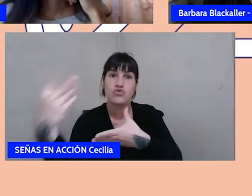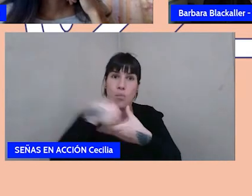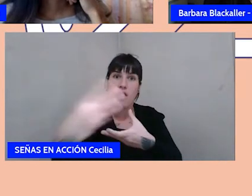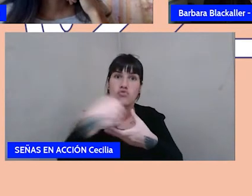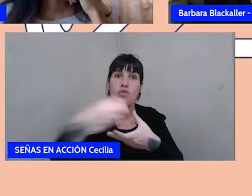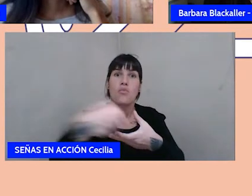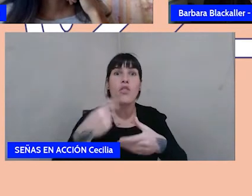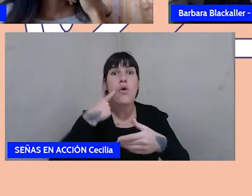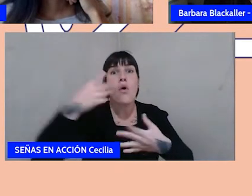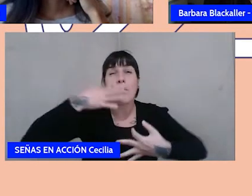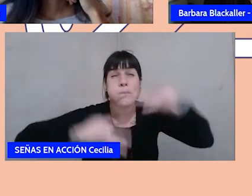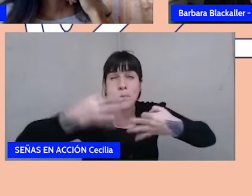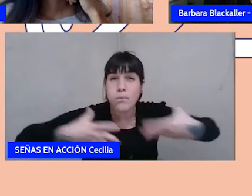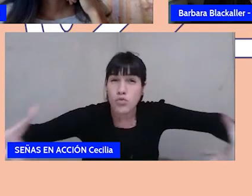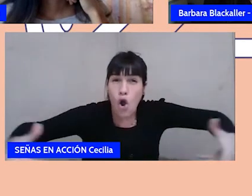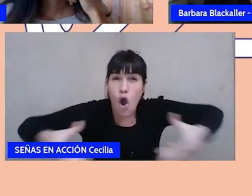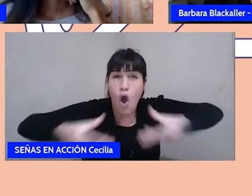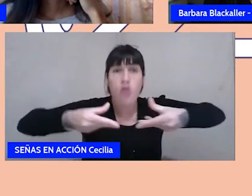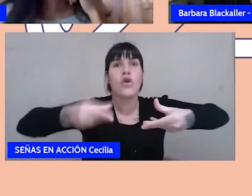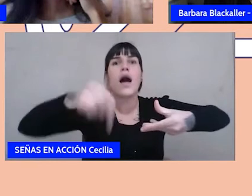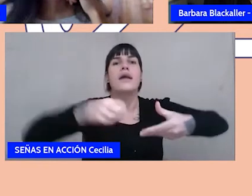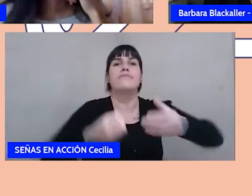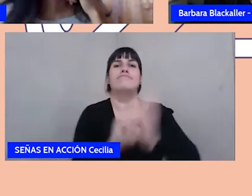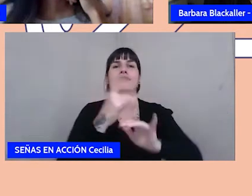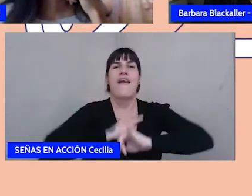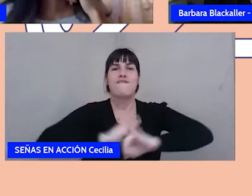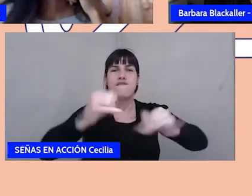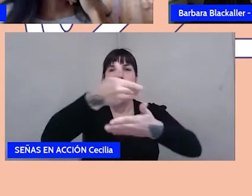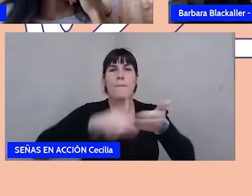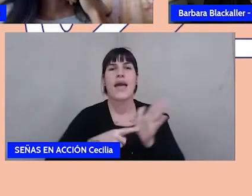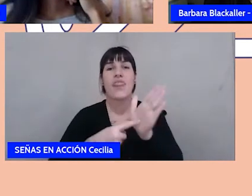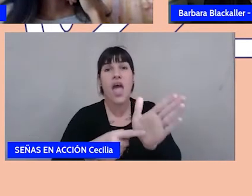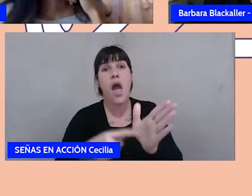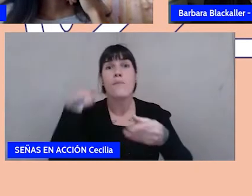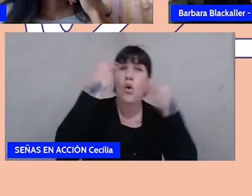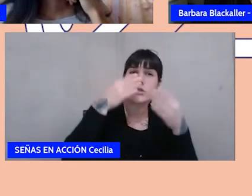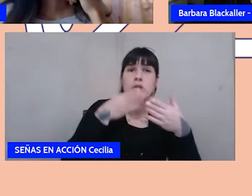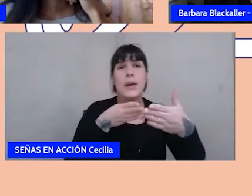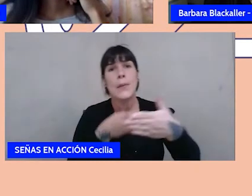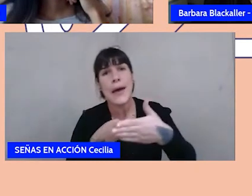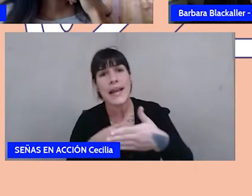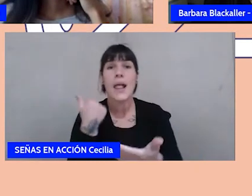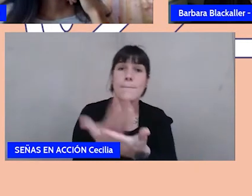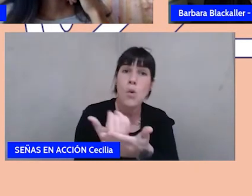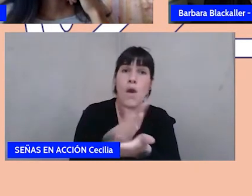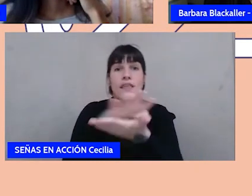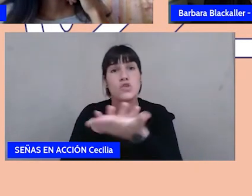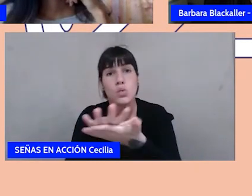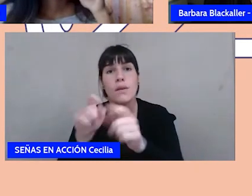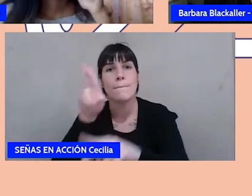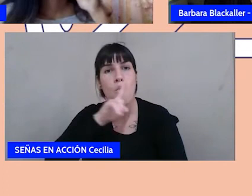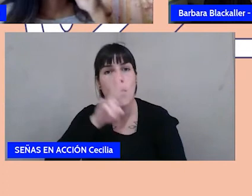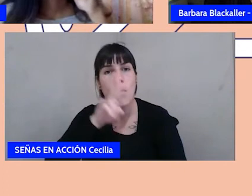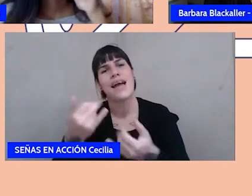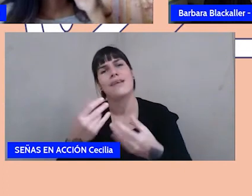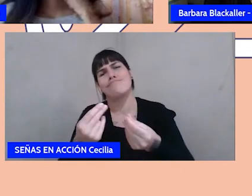el informe, en donde destacamos las principales preocupaciones, barreras, propuestas de solución de mujeres. Y tiene un componente cualitativo como